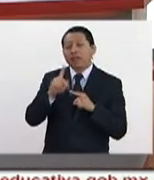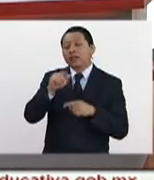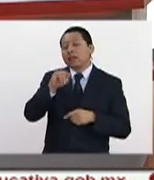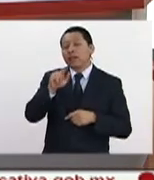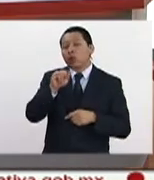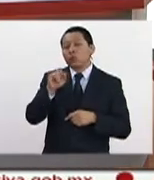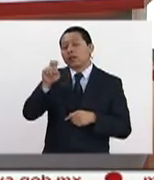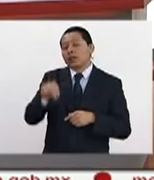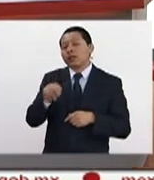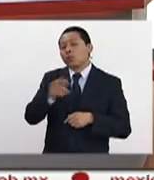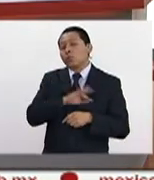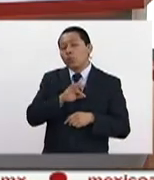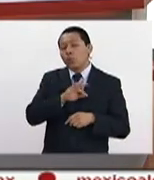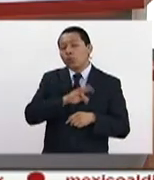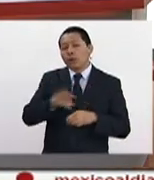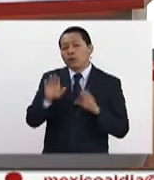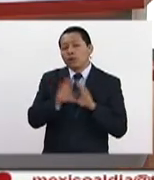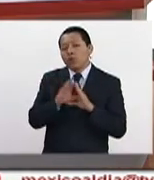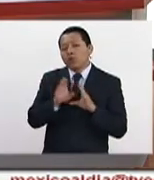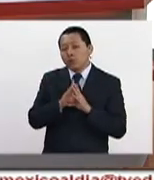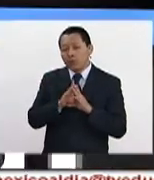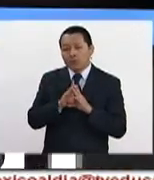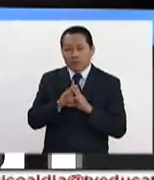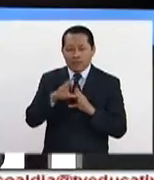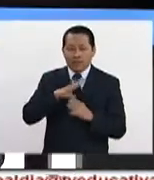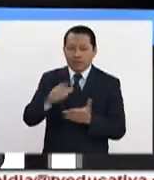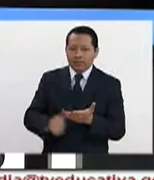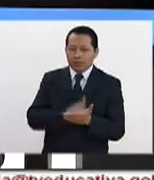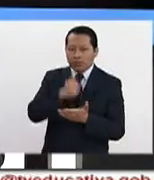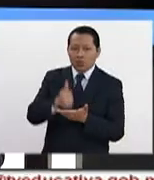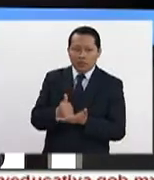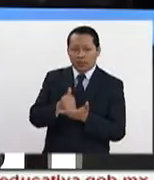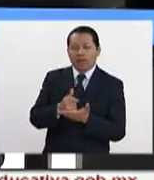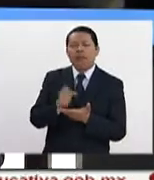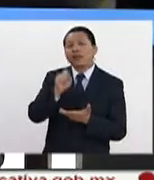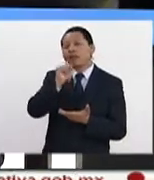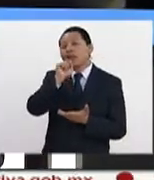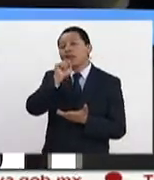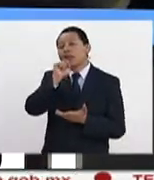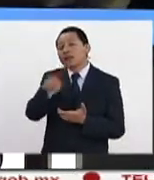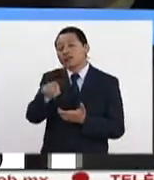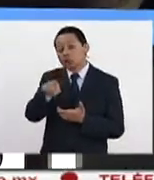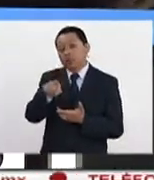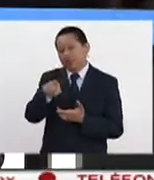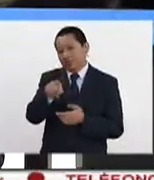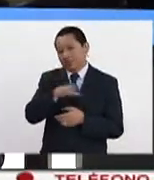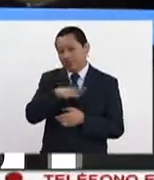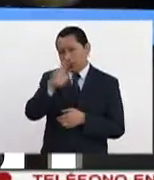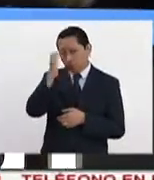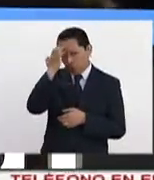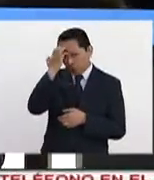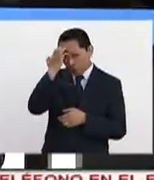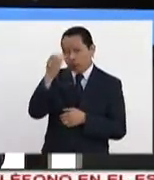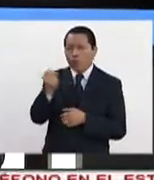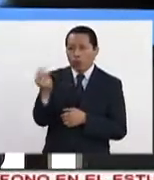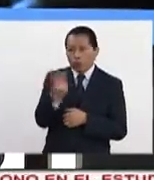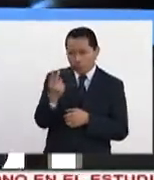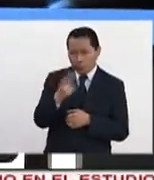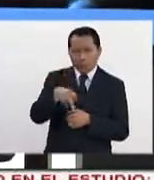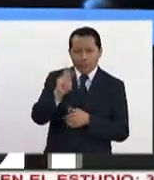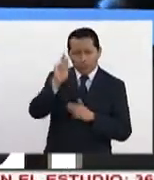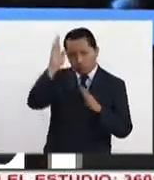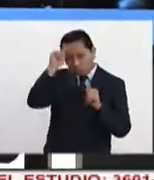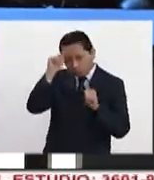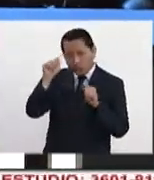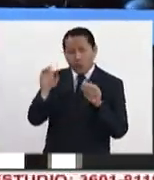debe ser una ciudad que los dos reconocida por los dos pero con acuerdos y a